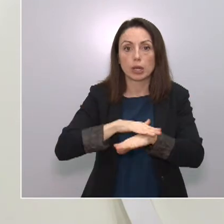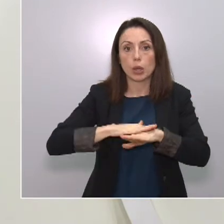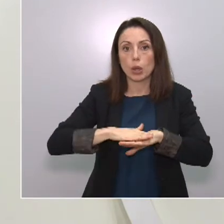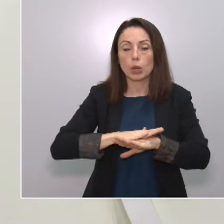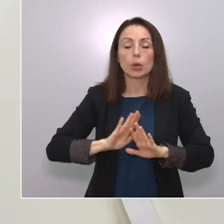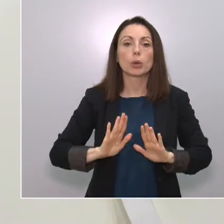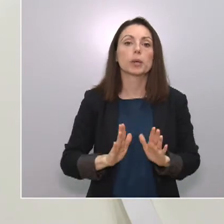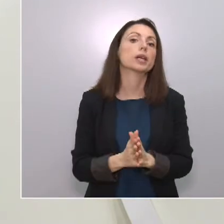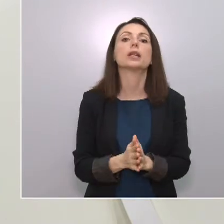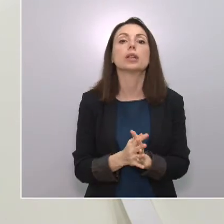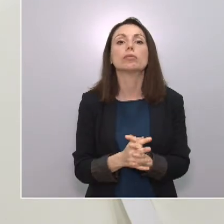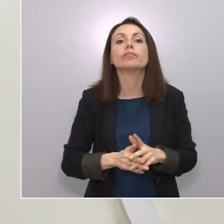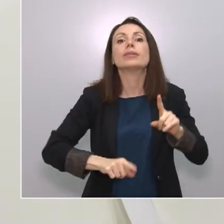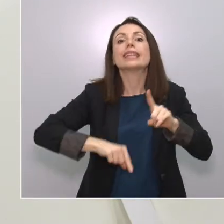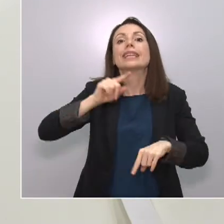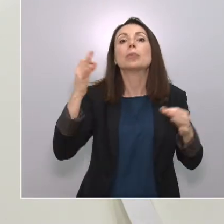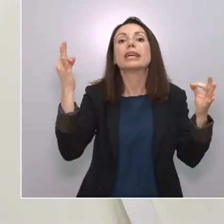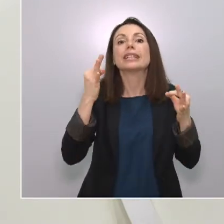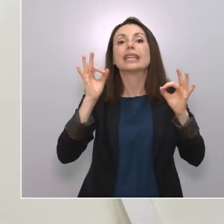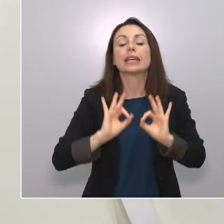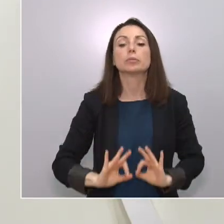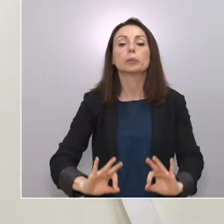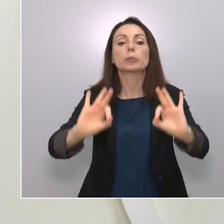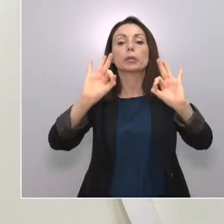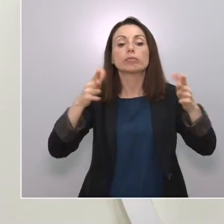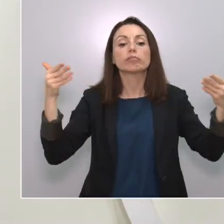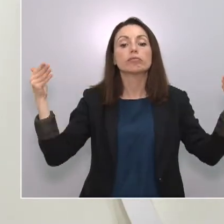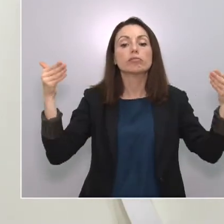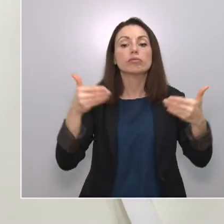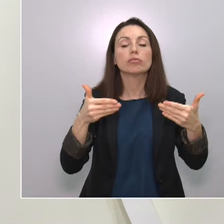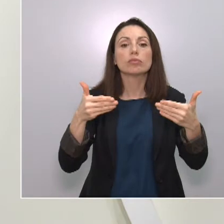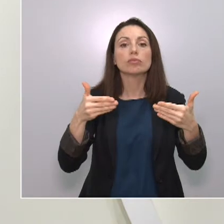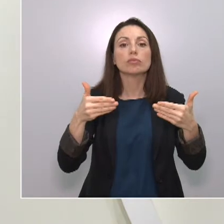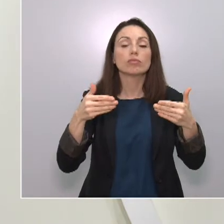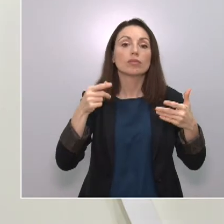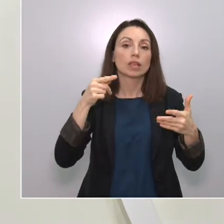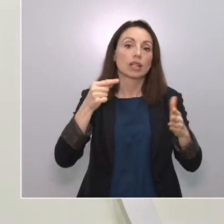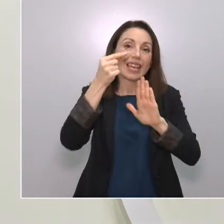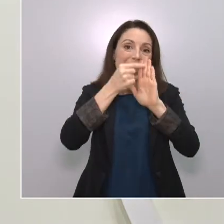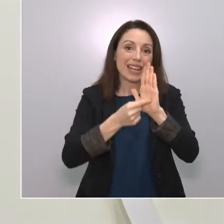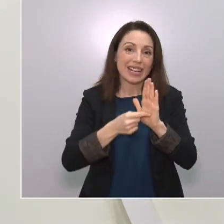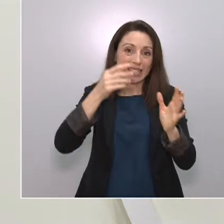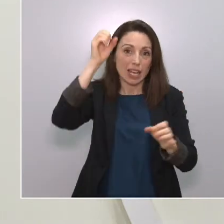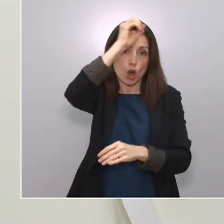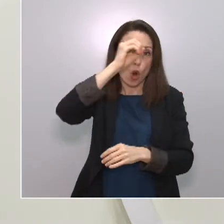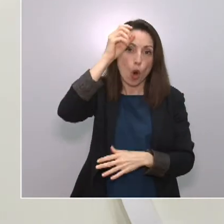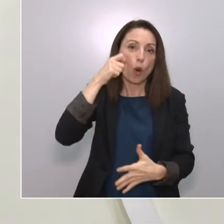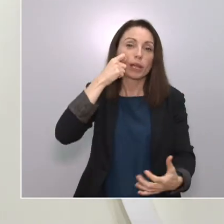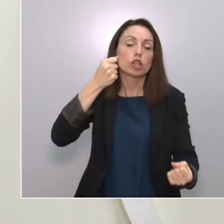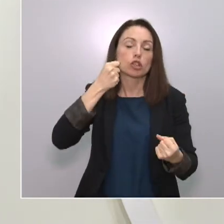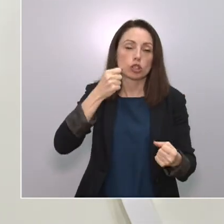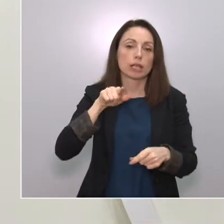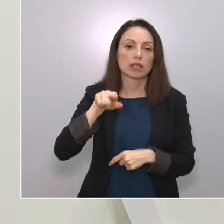pero va a depender exclusivamente y va a atender únicamente a criterios sanitarios, pues prefiero que atienda